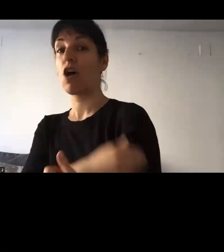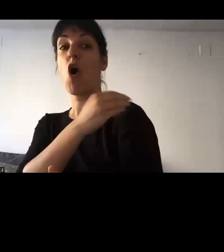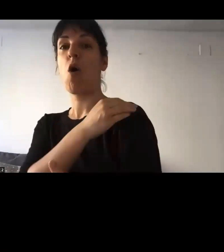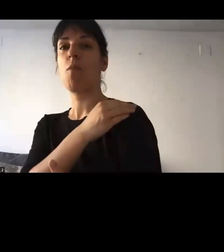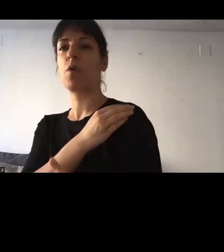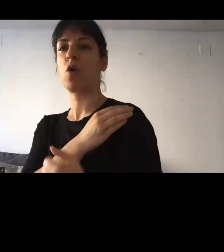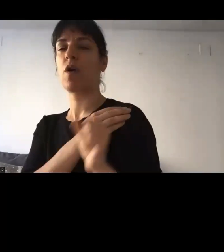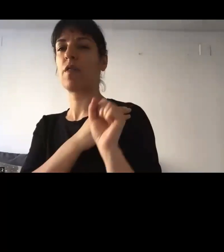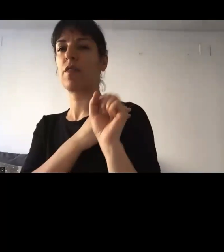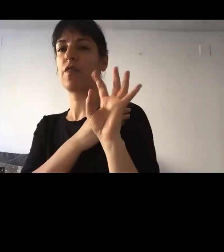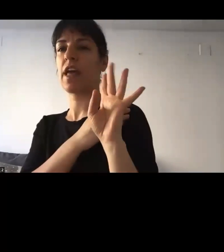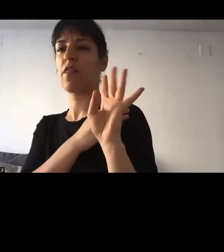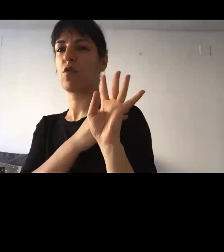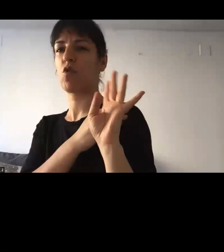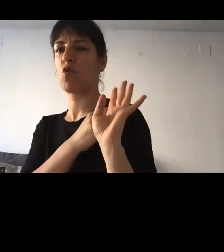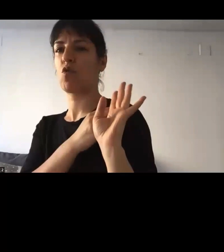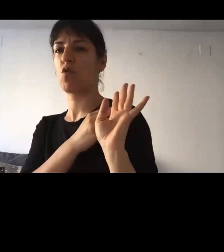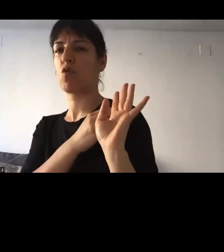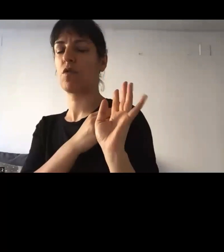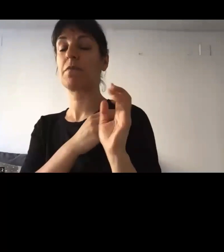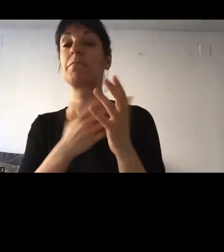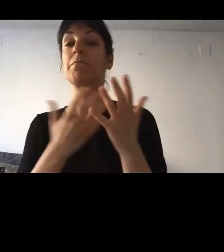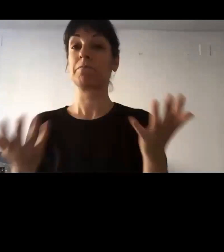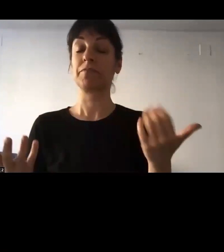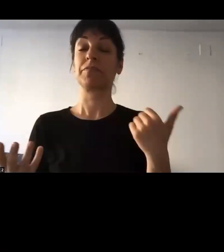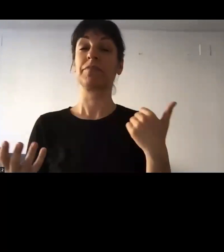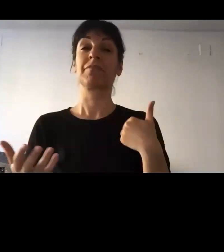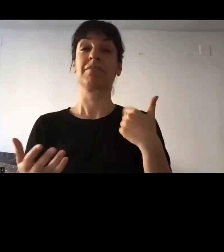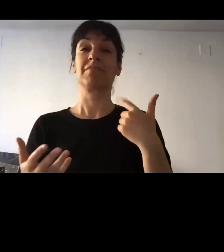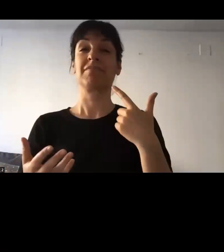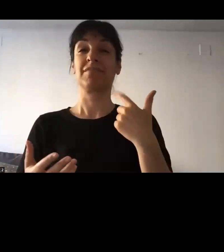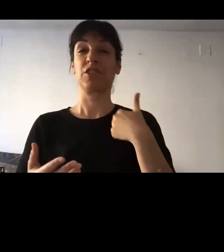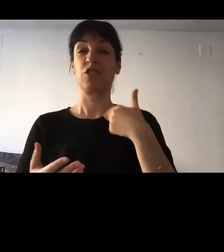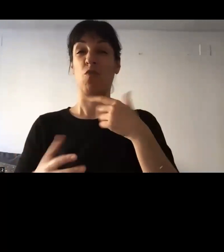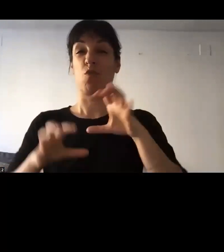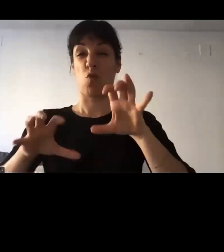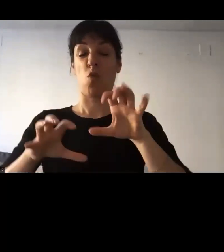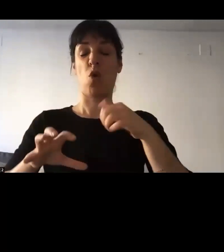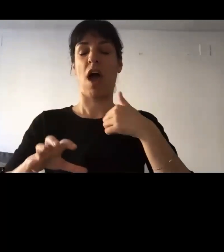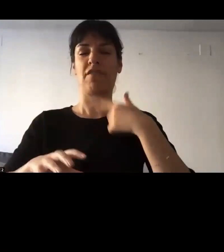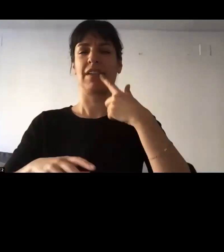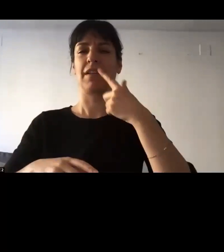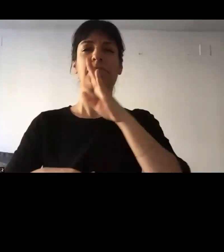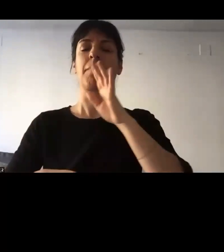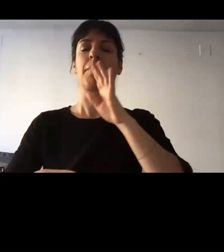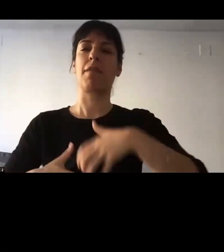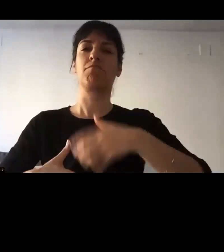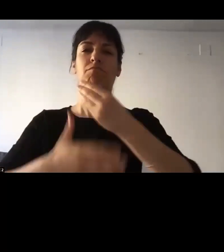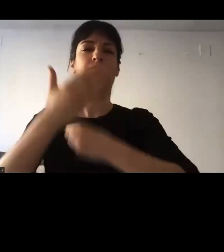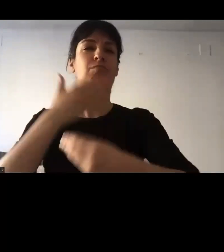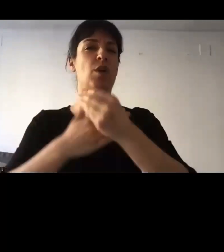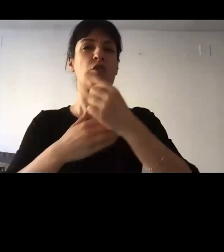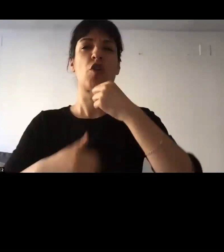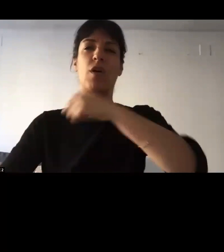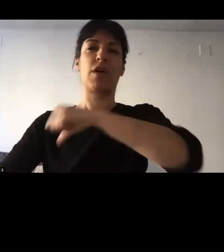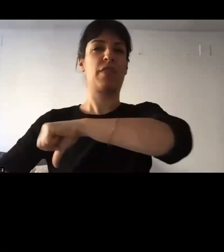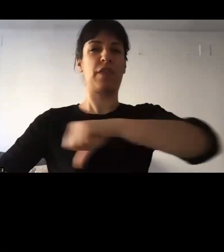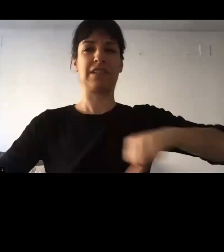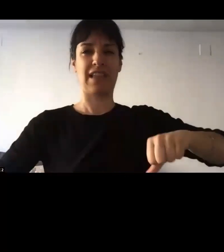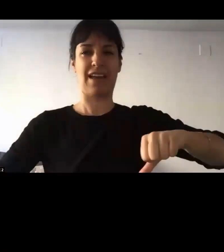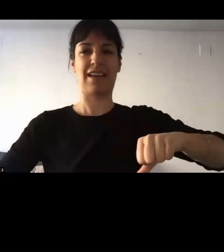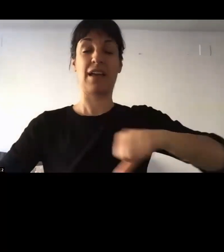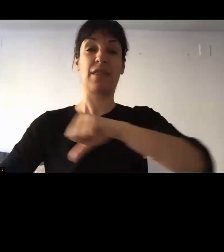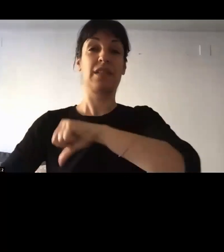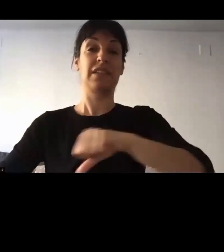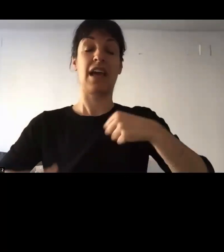hicieron a mi madre cesárea, ya que yo no estaba colocado correctamente y me dieron la vuelta, pues descubrieron que era una persona con discapacidad, pero